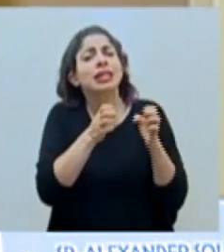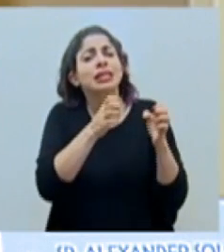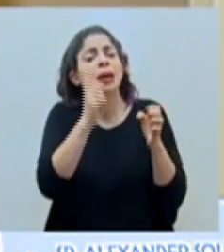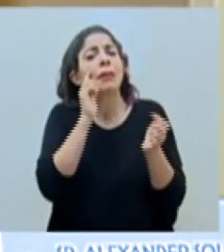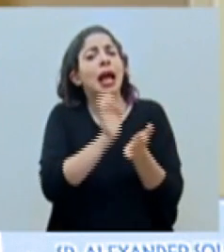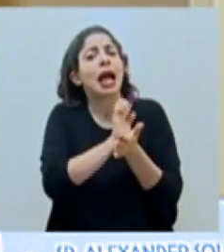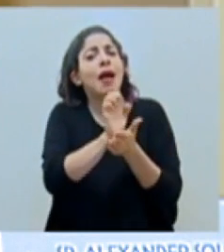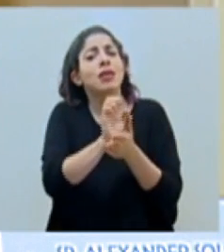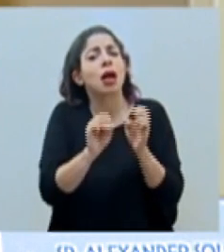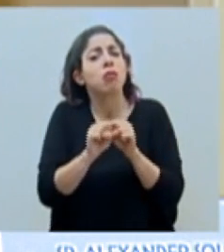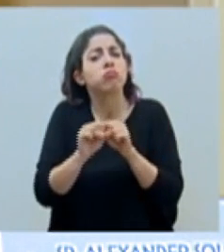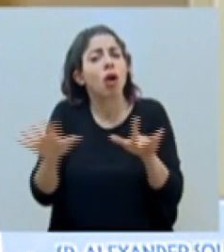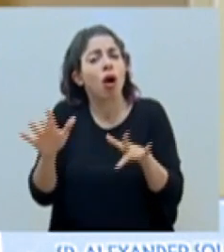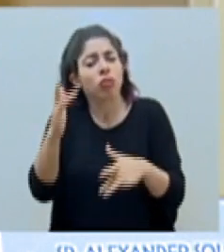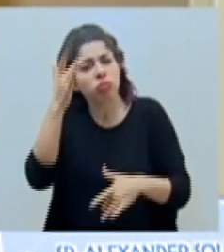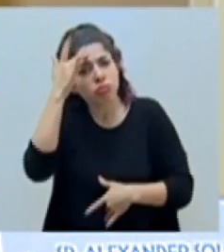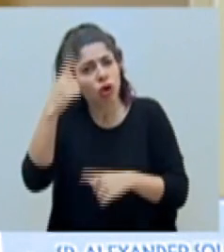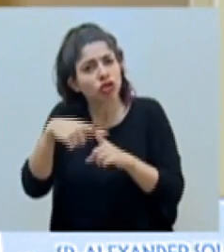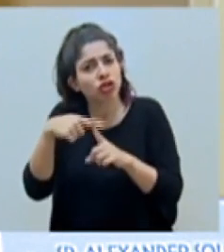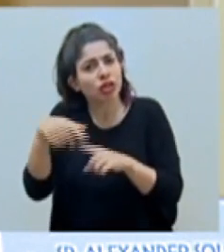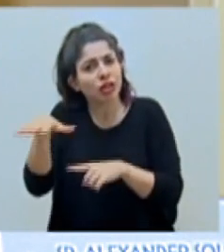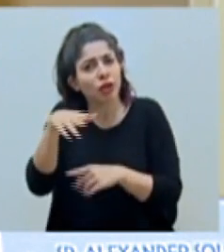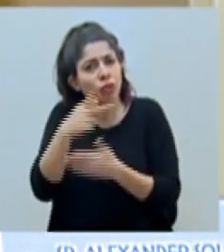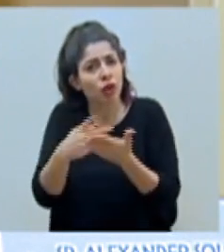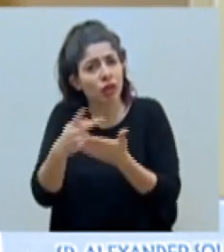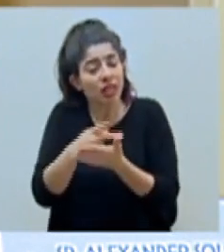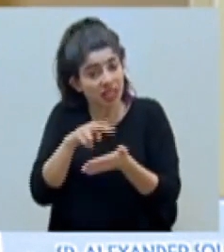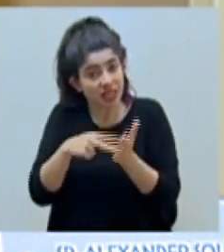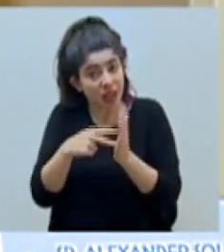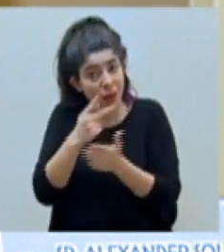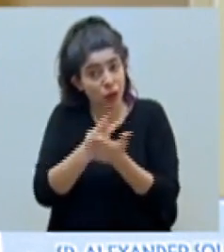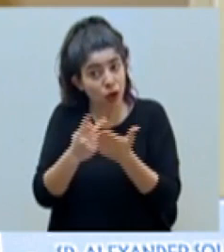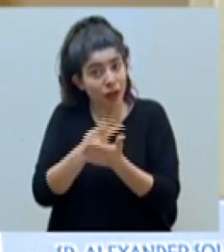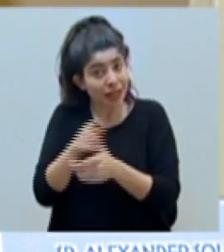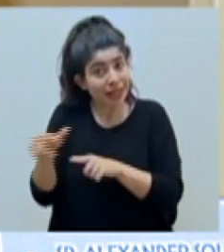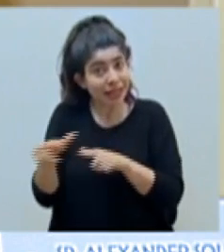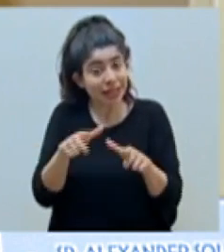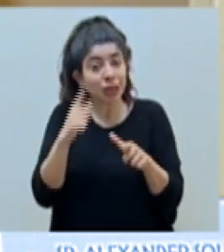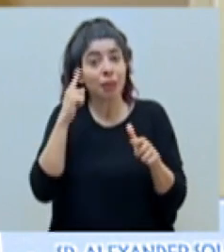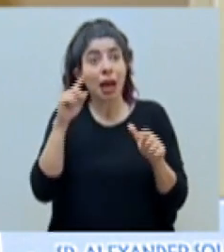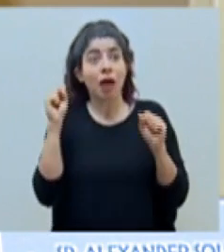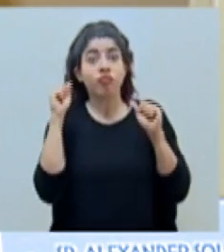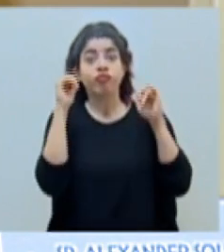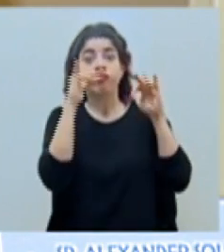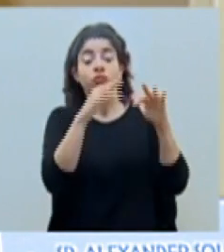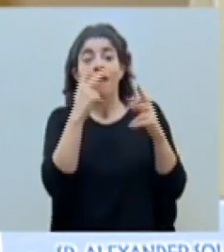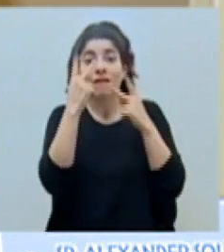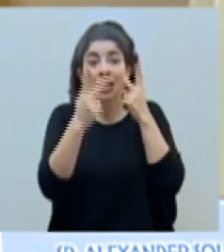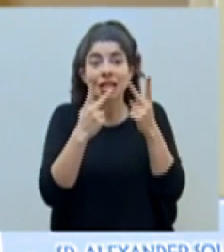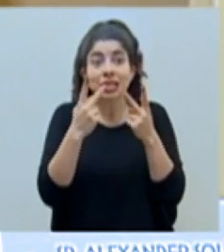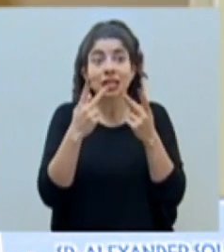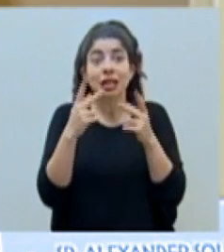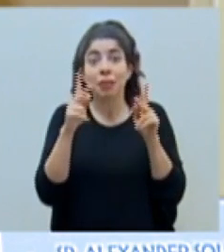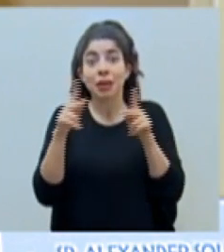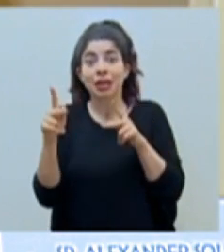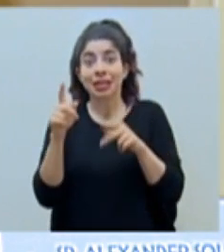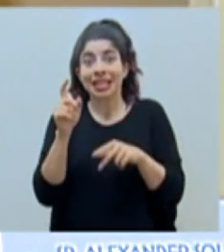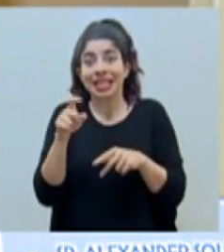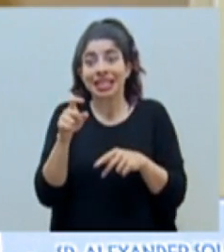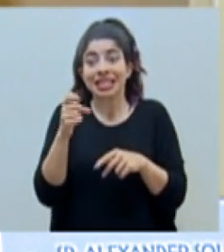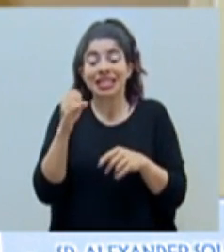casos positivos en la provincia? ¿Está preparada la provincia para una atención masiva de casos y personas que necesitan